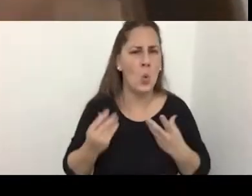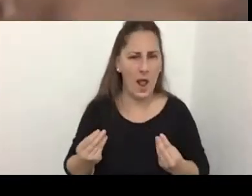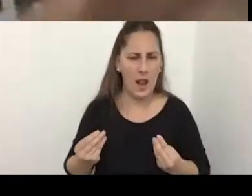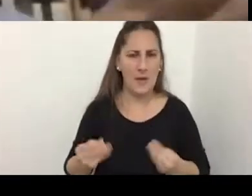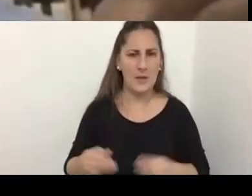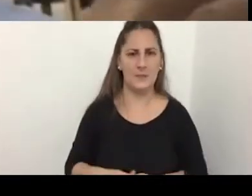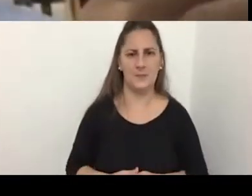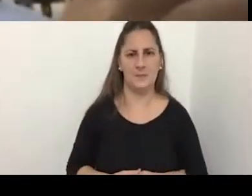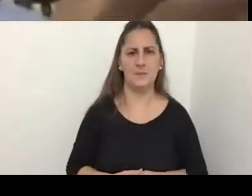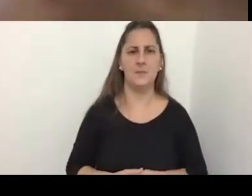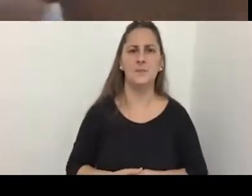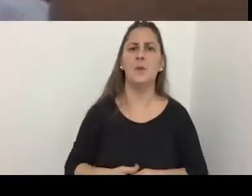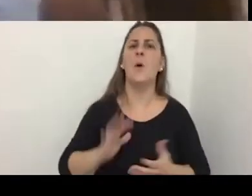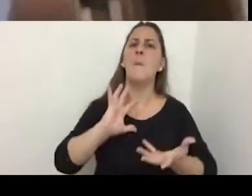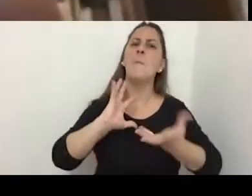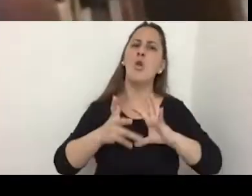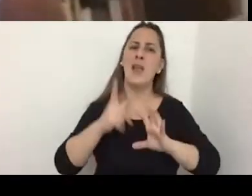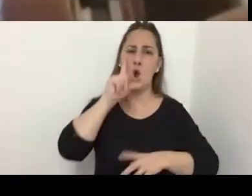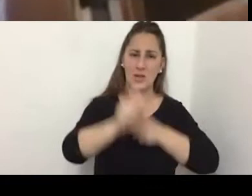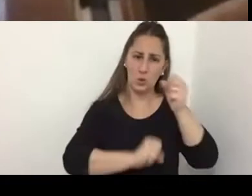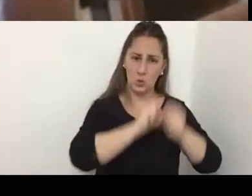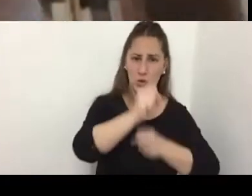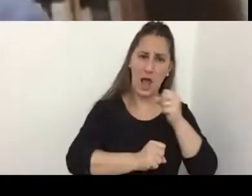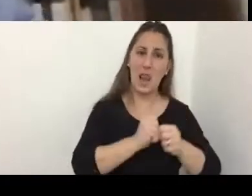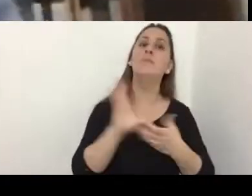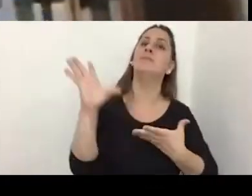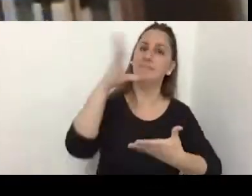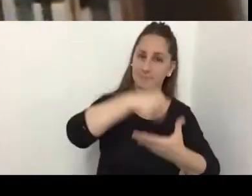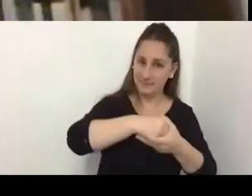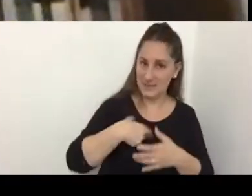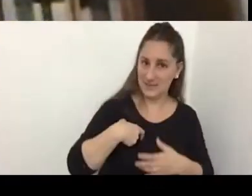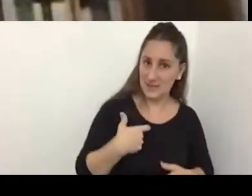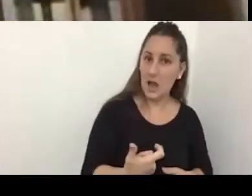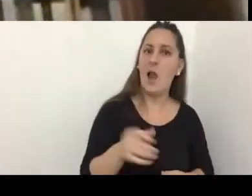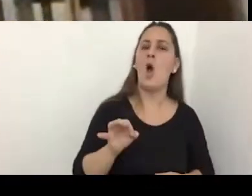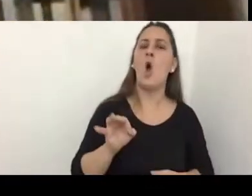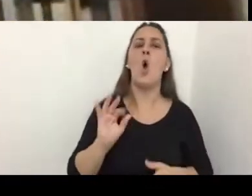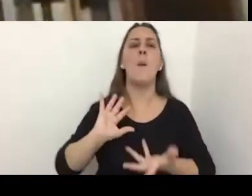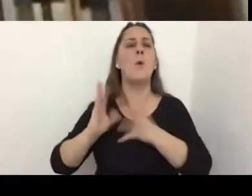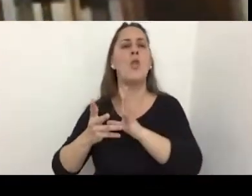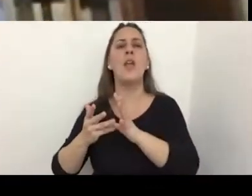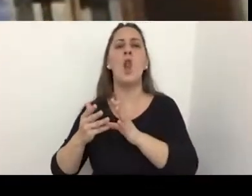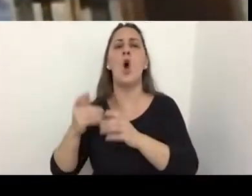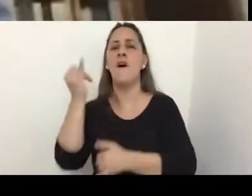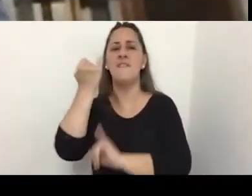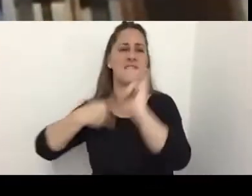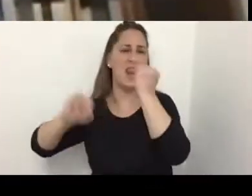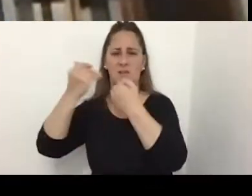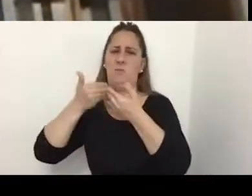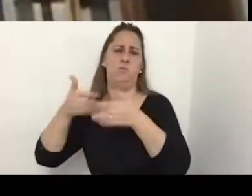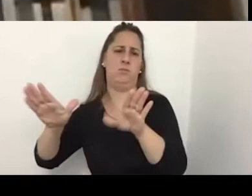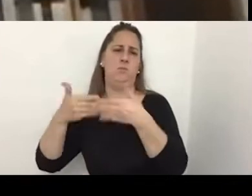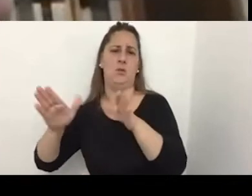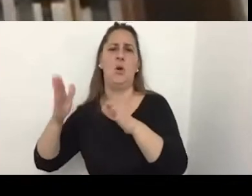¿Ese modelo industrial donde entra el modelo sindical o el modelo de apertura financiera y producción